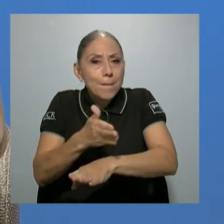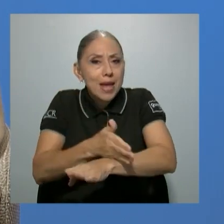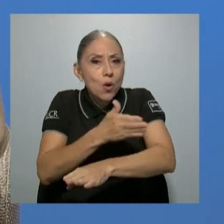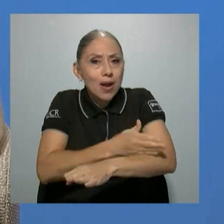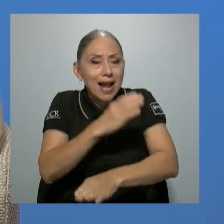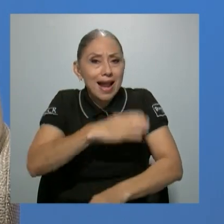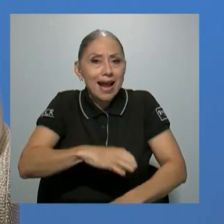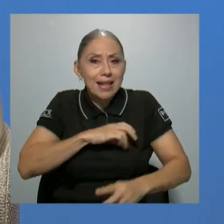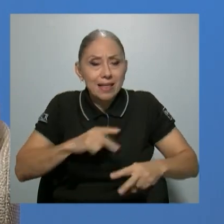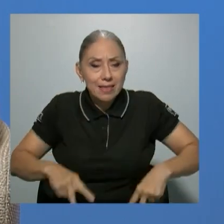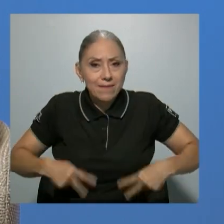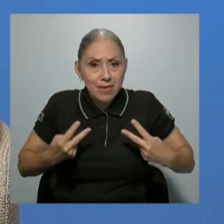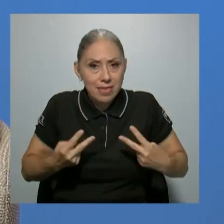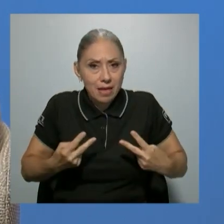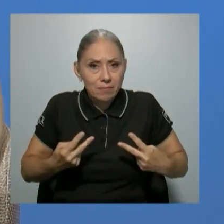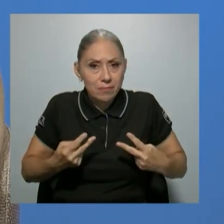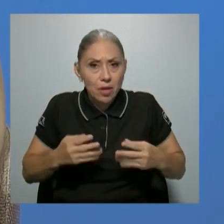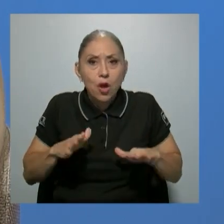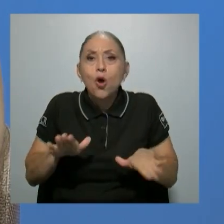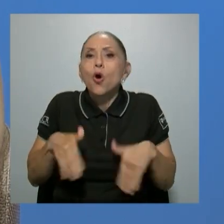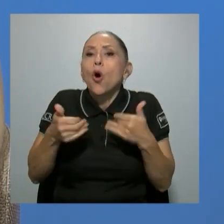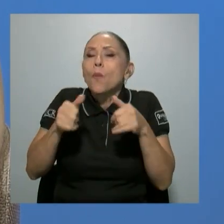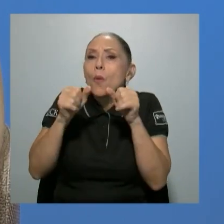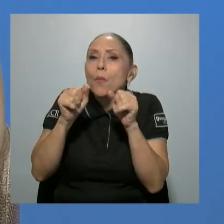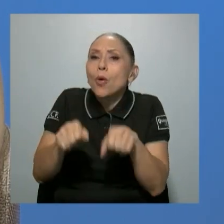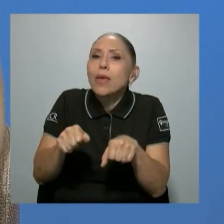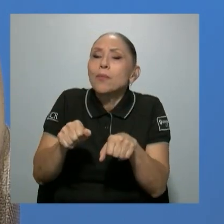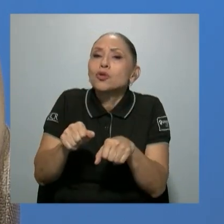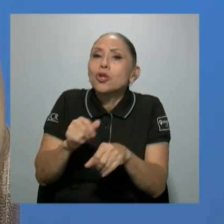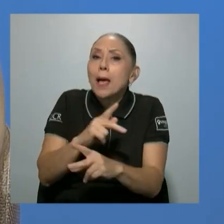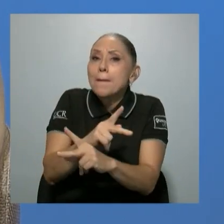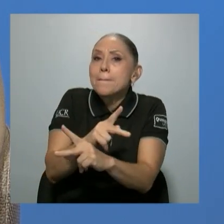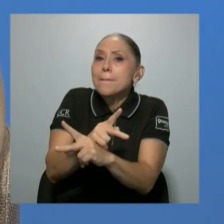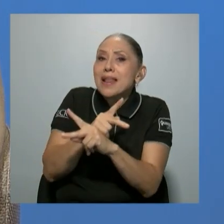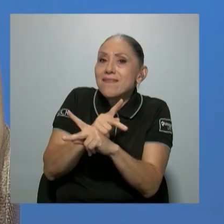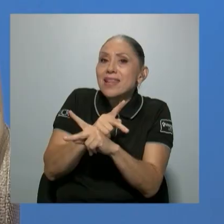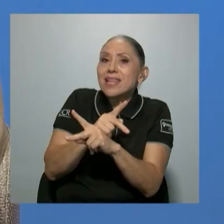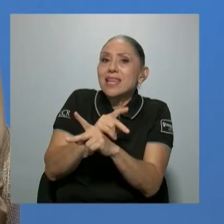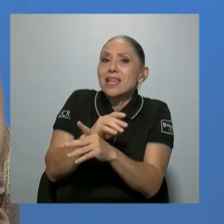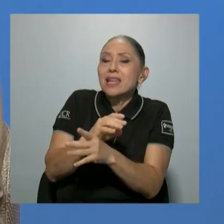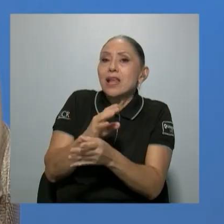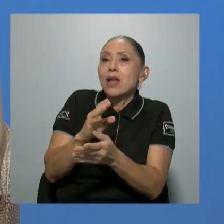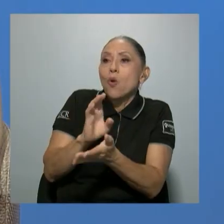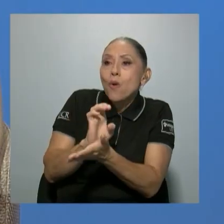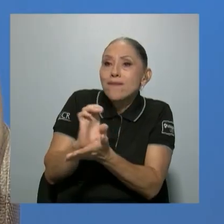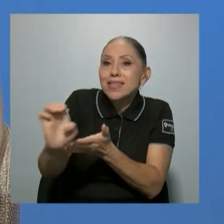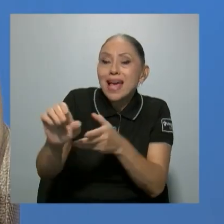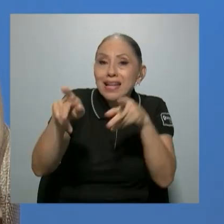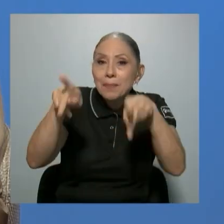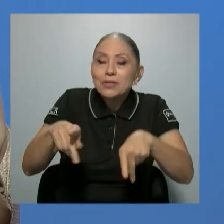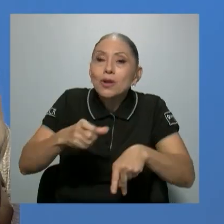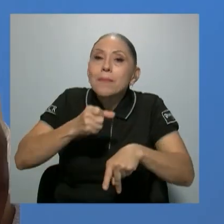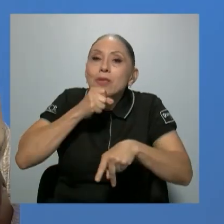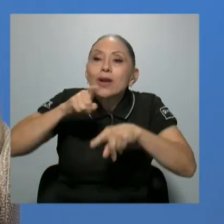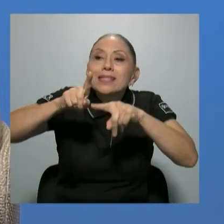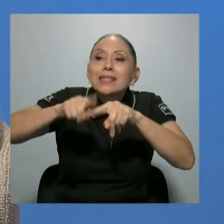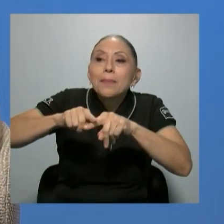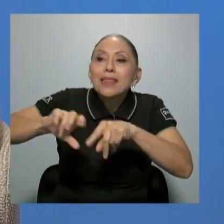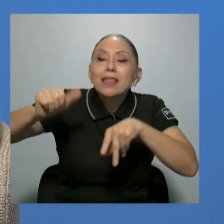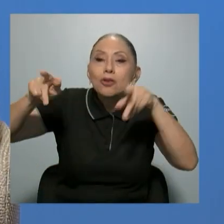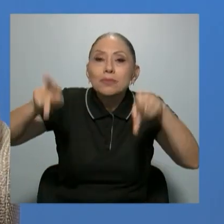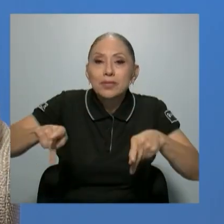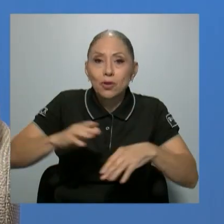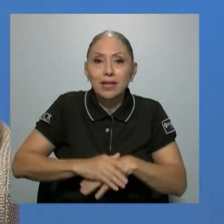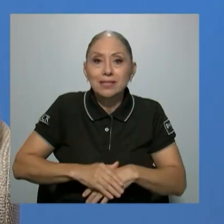ejemplo, prevenir la dependencia de las personas adultas mayores, estilos de vida saludables,